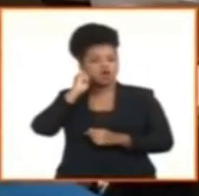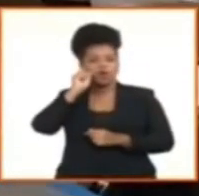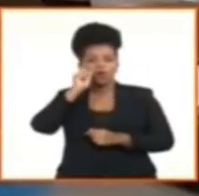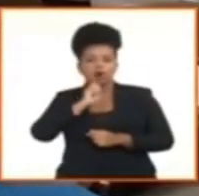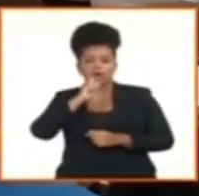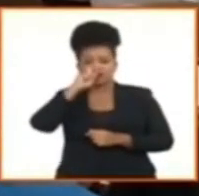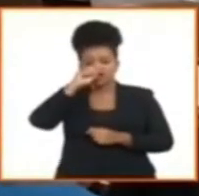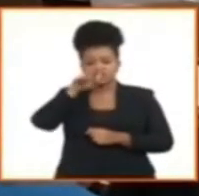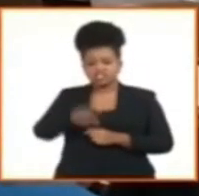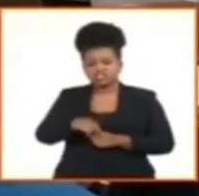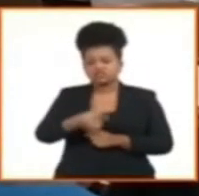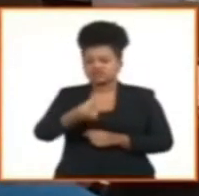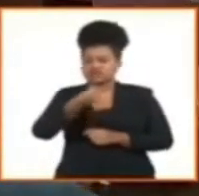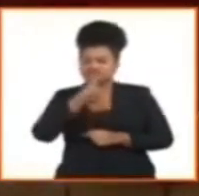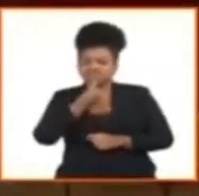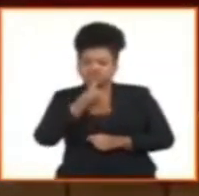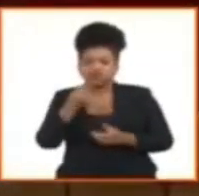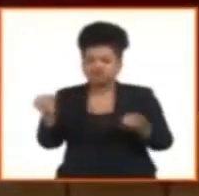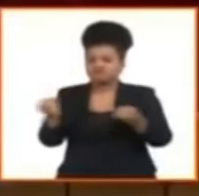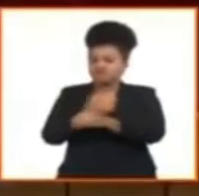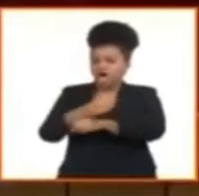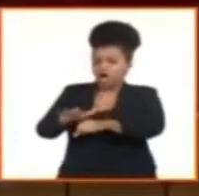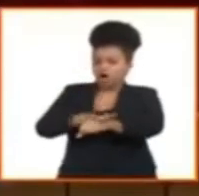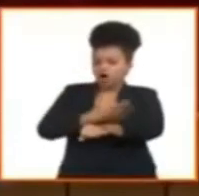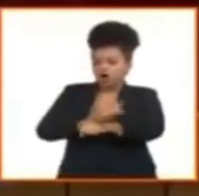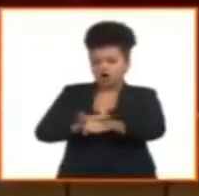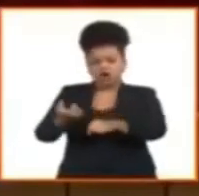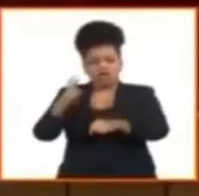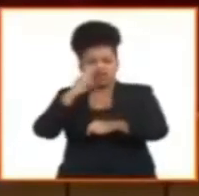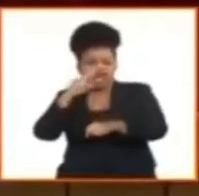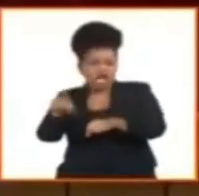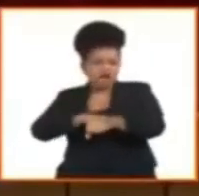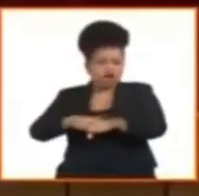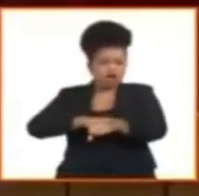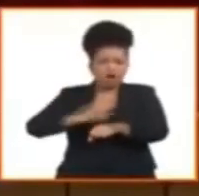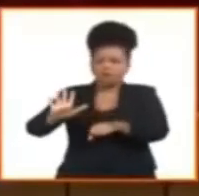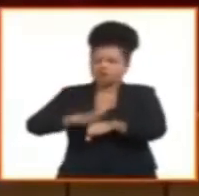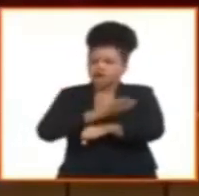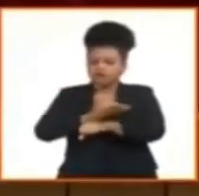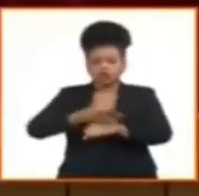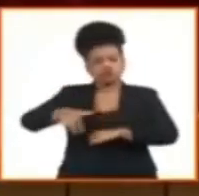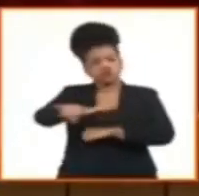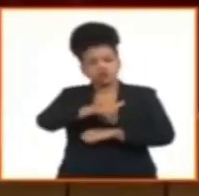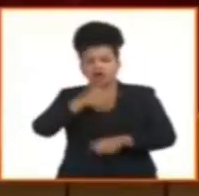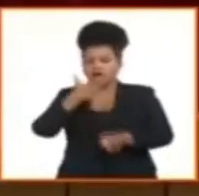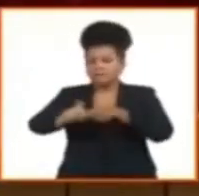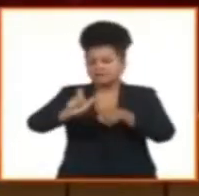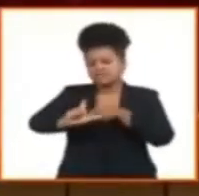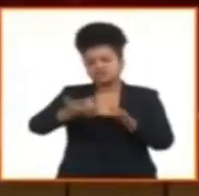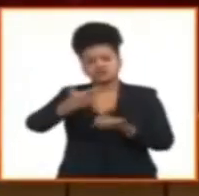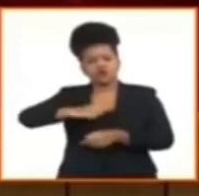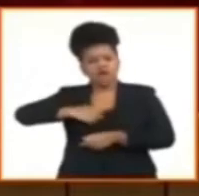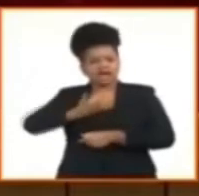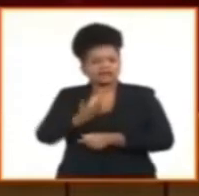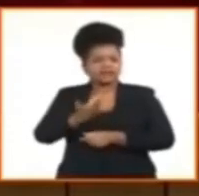y ancianos, los blancos, los negros y los mulatos, los obreros manuales, los campesinos, los artistas y los